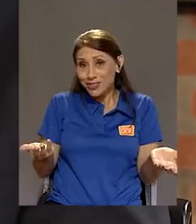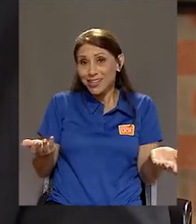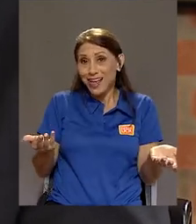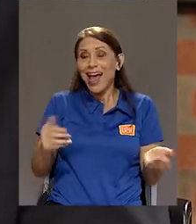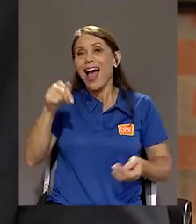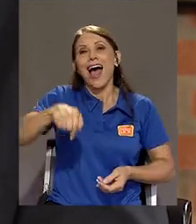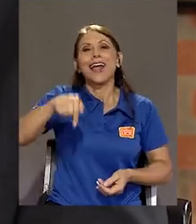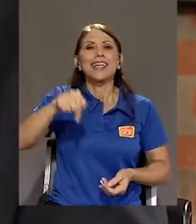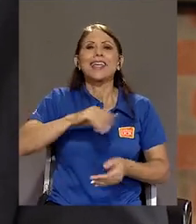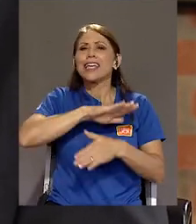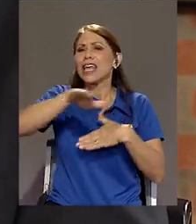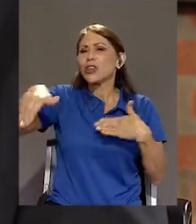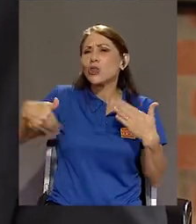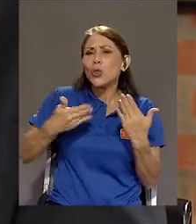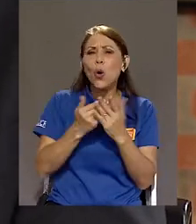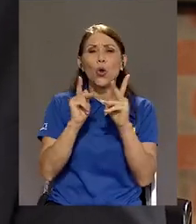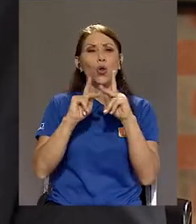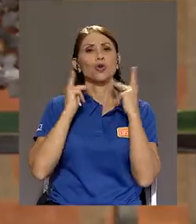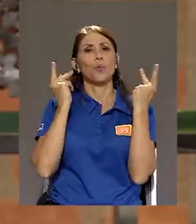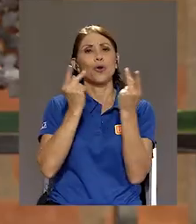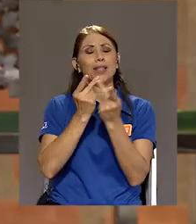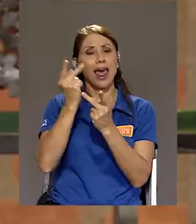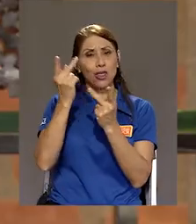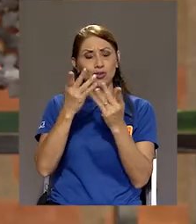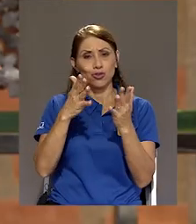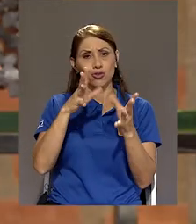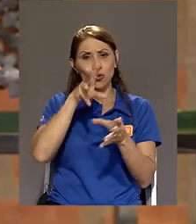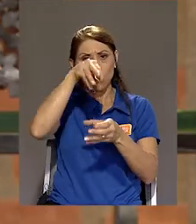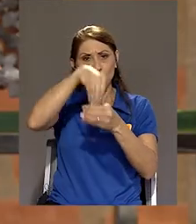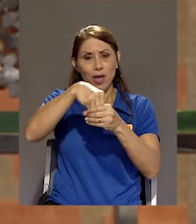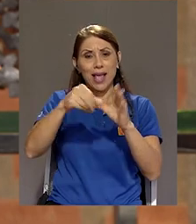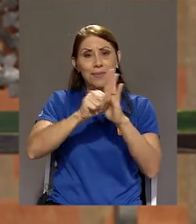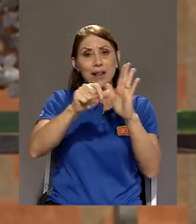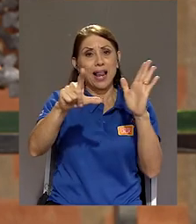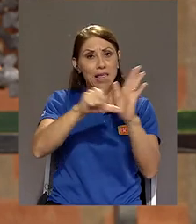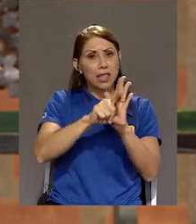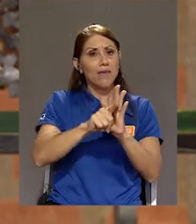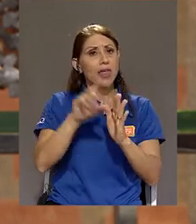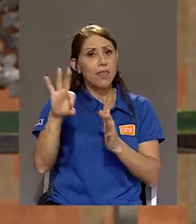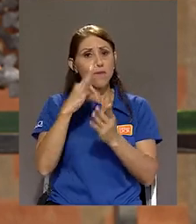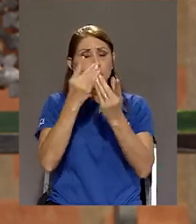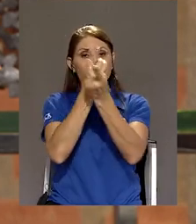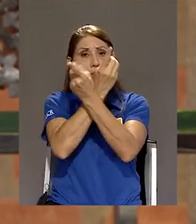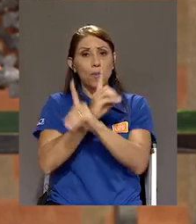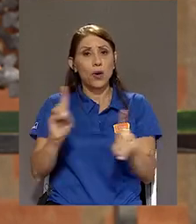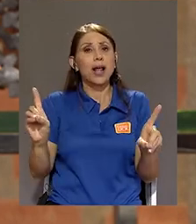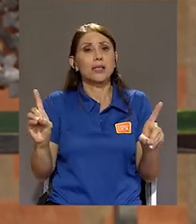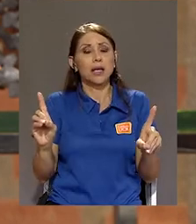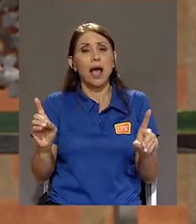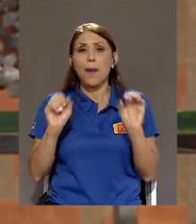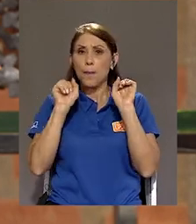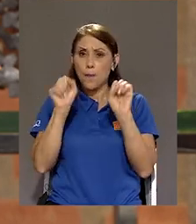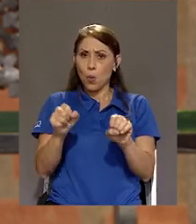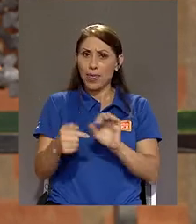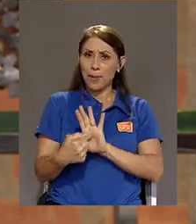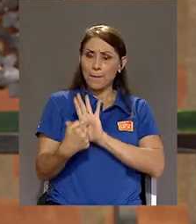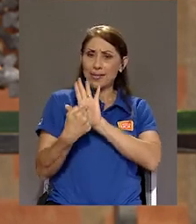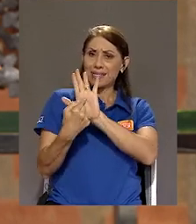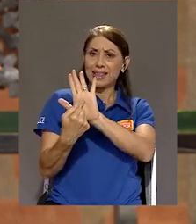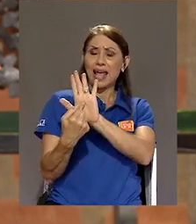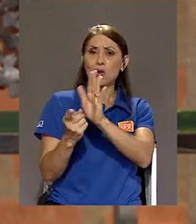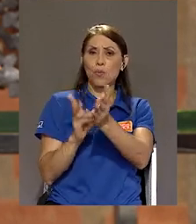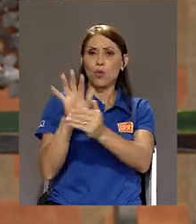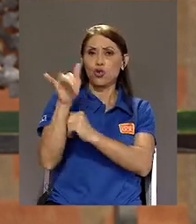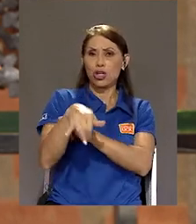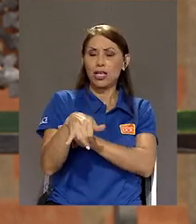que democráticamente todos los partidos que están en la Asamblea también tengan oportunidad, por lo menos en cada legislatura, de presentar un proyecto